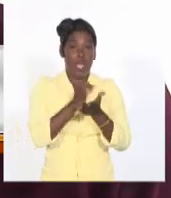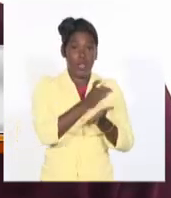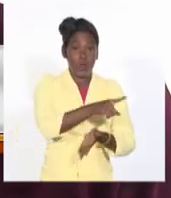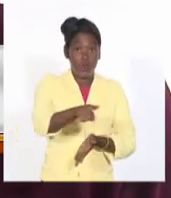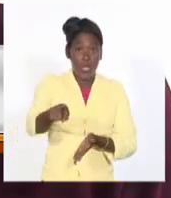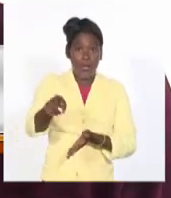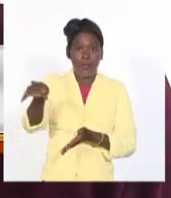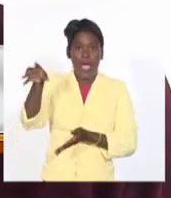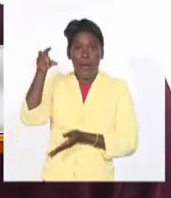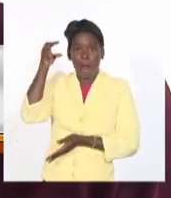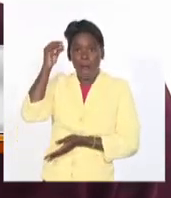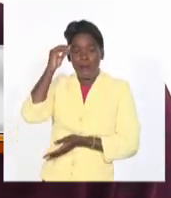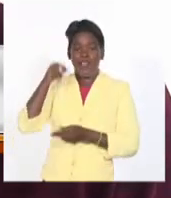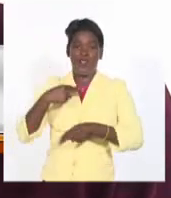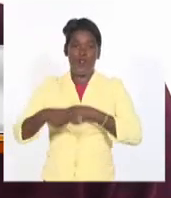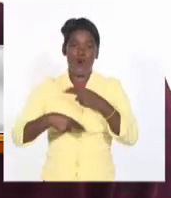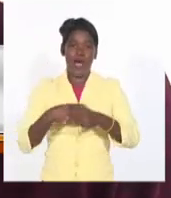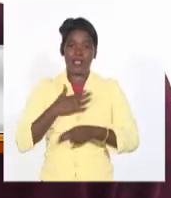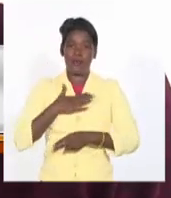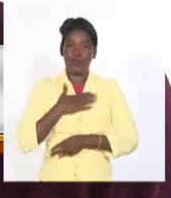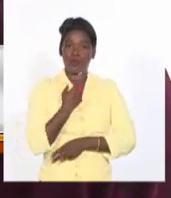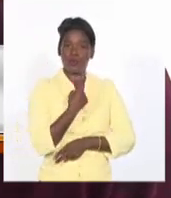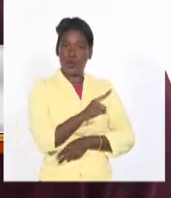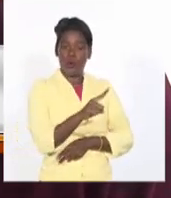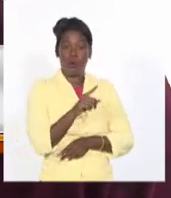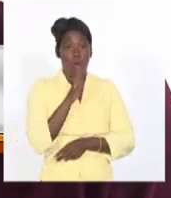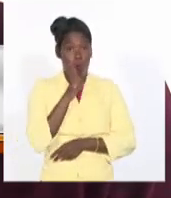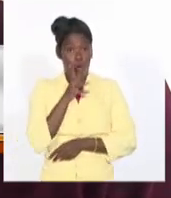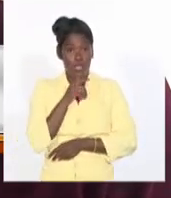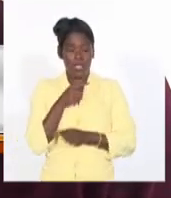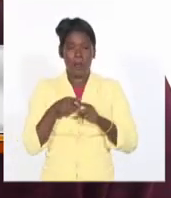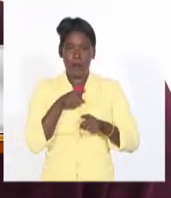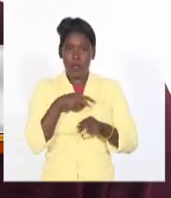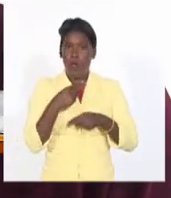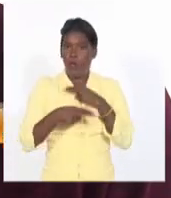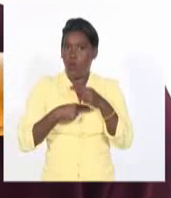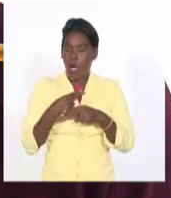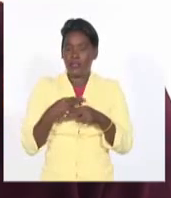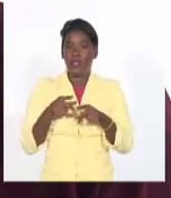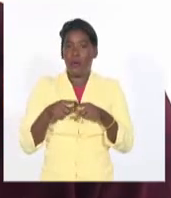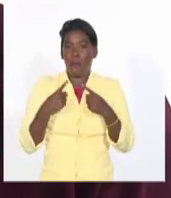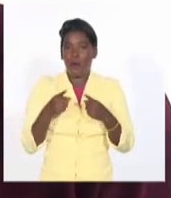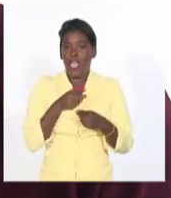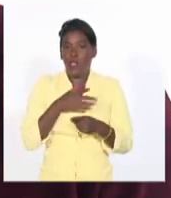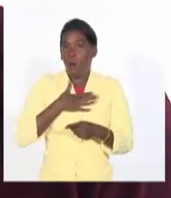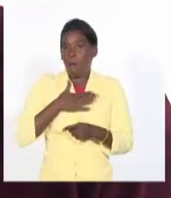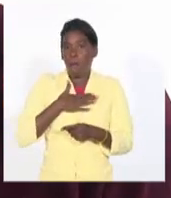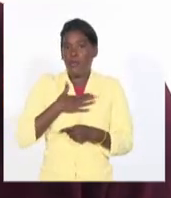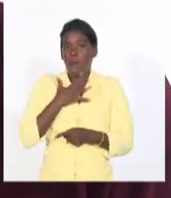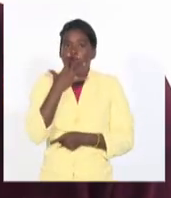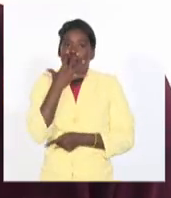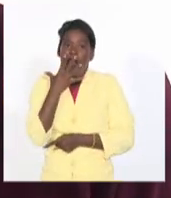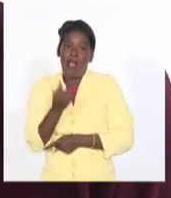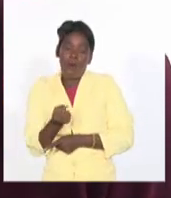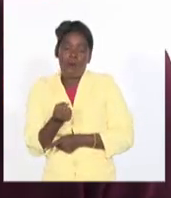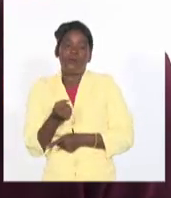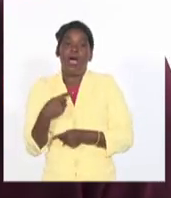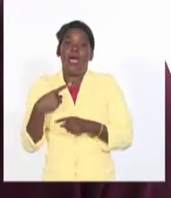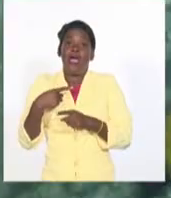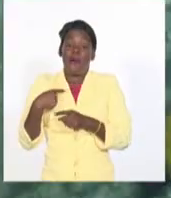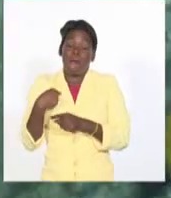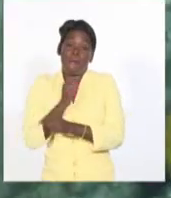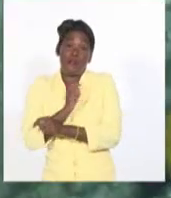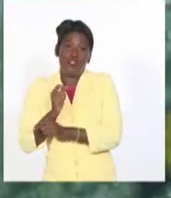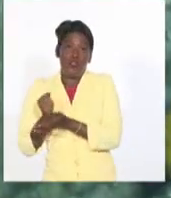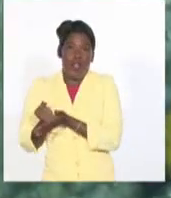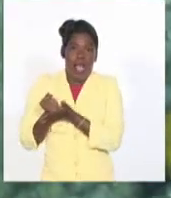interpretan las obras que tienen en el programa de estudio, sino que interpretan obras que han sido escogidas previamente con ellos y que con la asesoría del maestro la